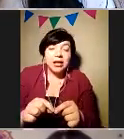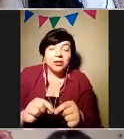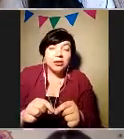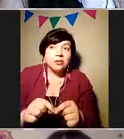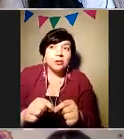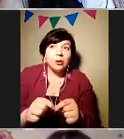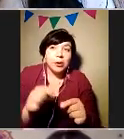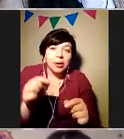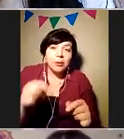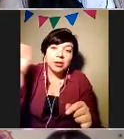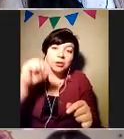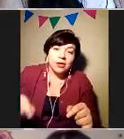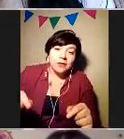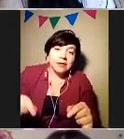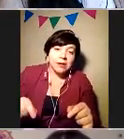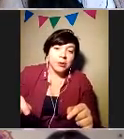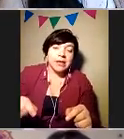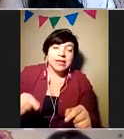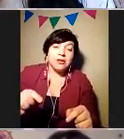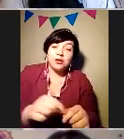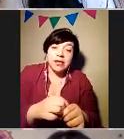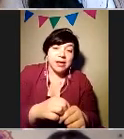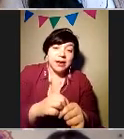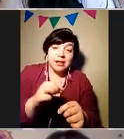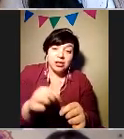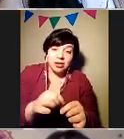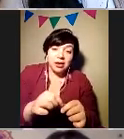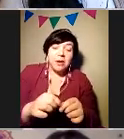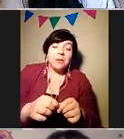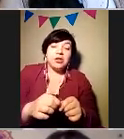Y en estas ocasiones no ponemos tanto énfasis porque parece que no tuviesen